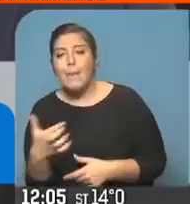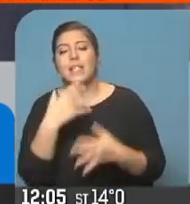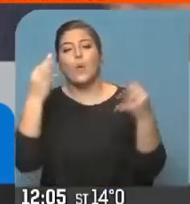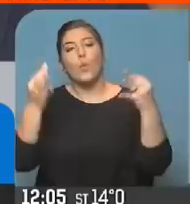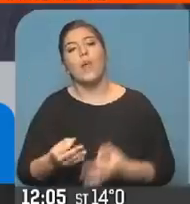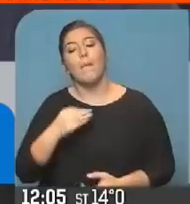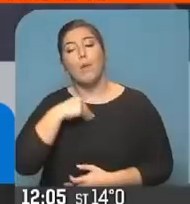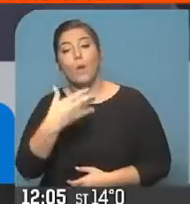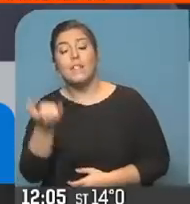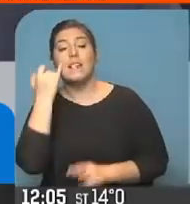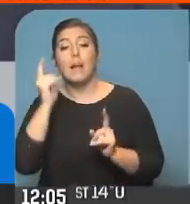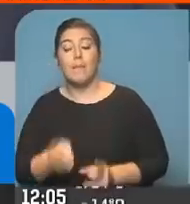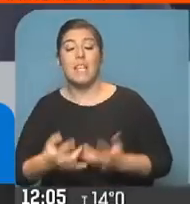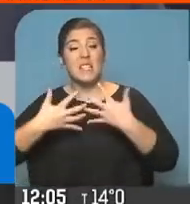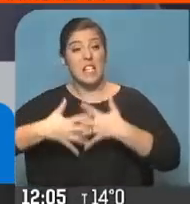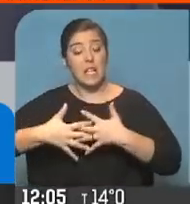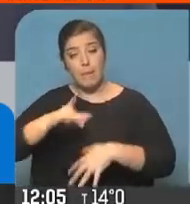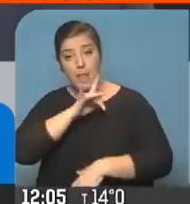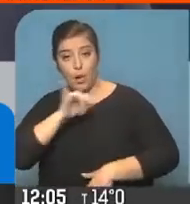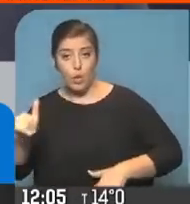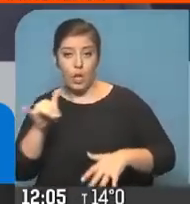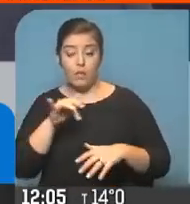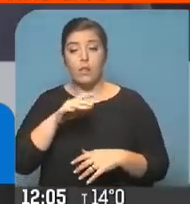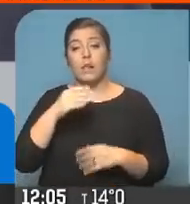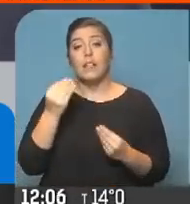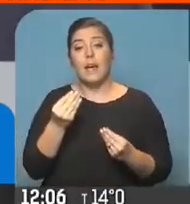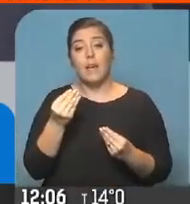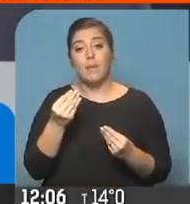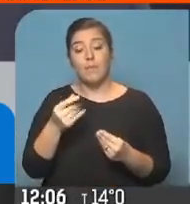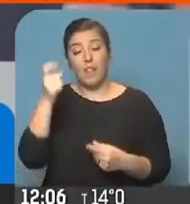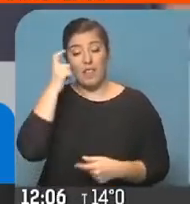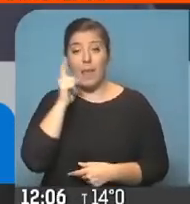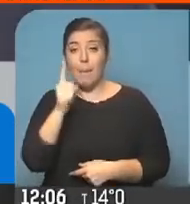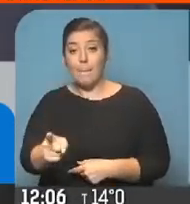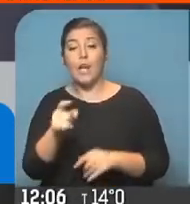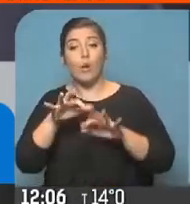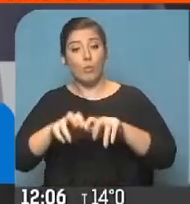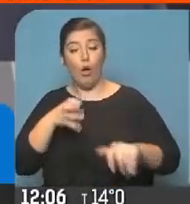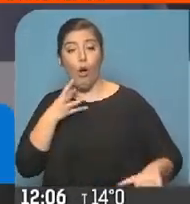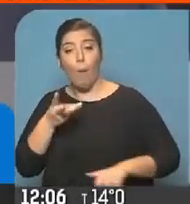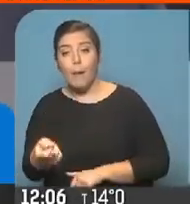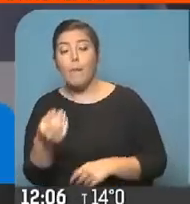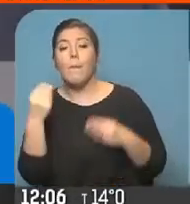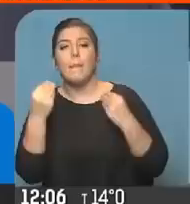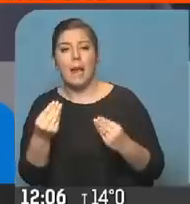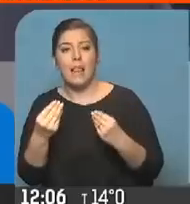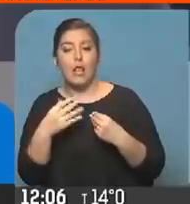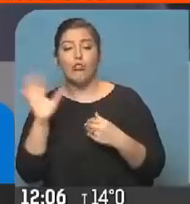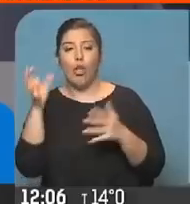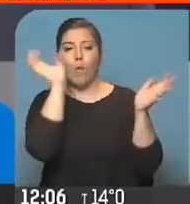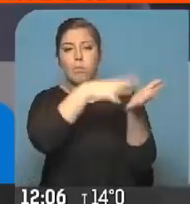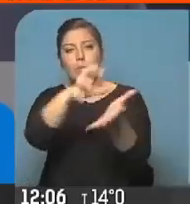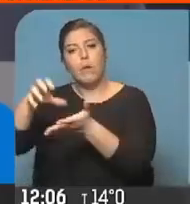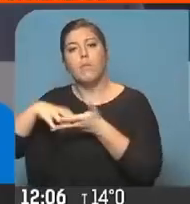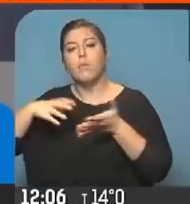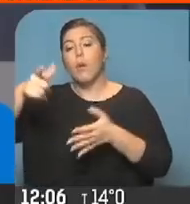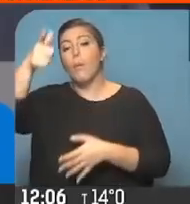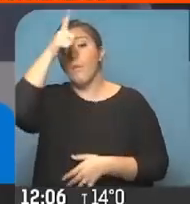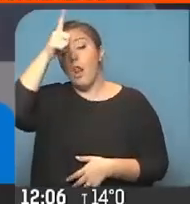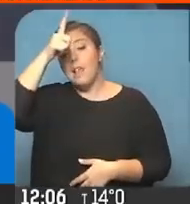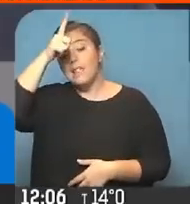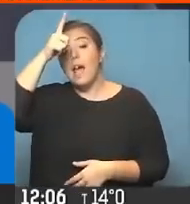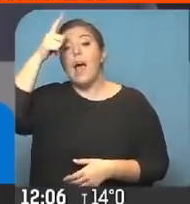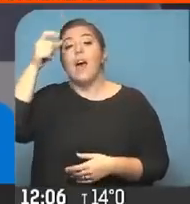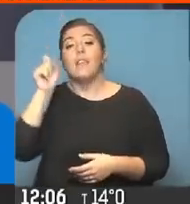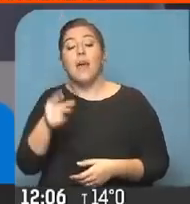sistema único de denuncia que es a partir que las que hago diez mil computadoras que compramos para todas las dependencias policiales de la provincia de buenos aires